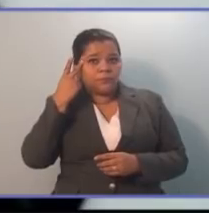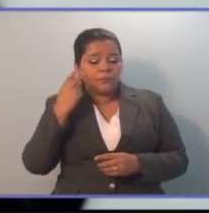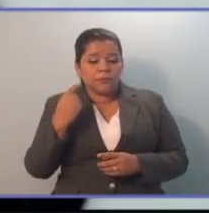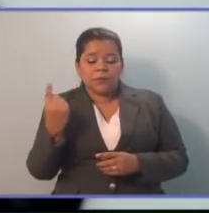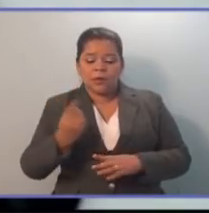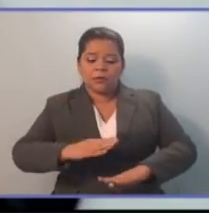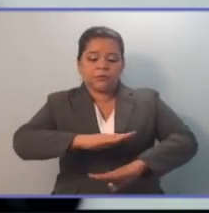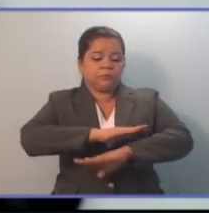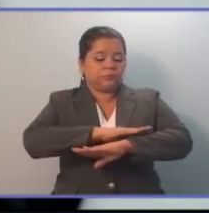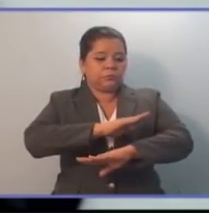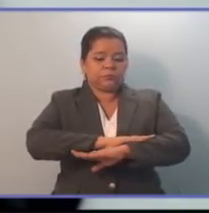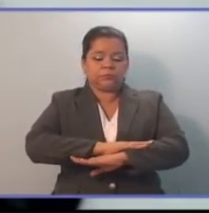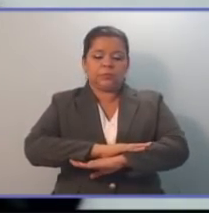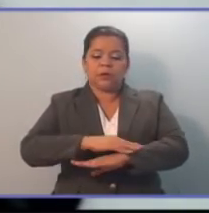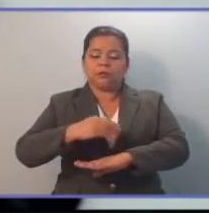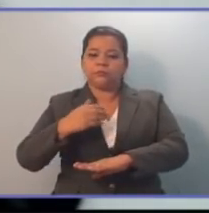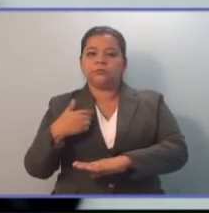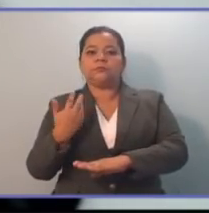escritorio pidiendo.